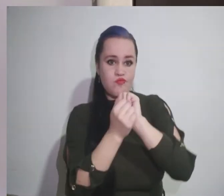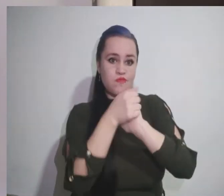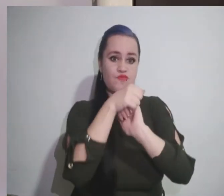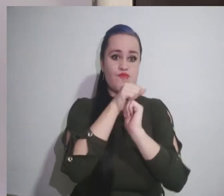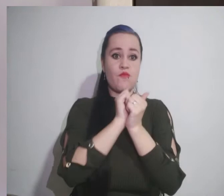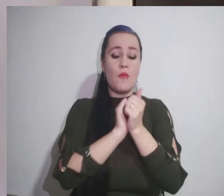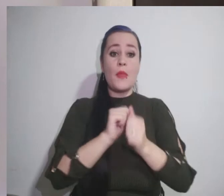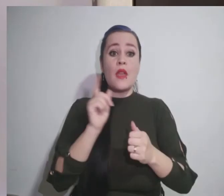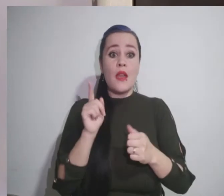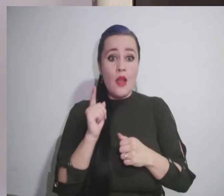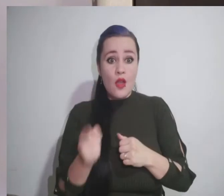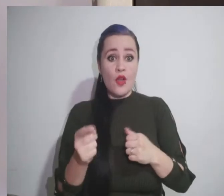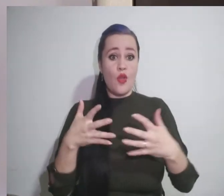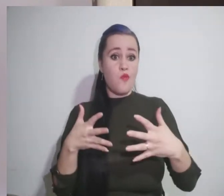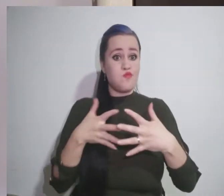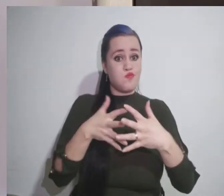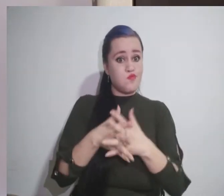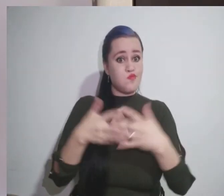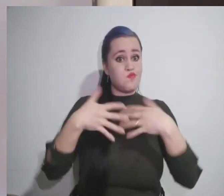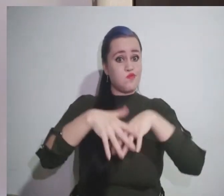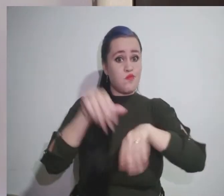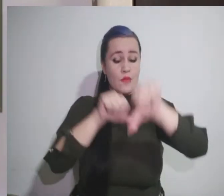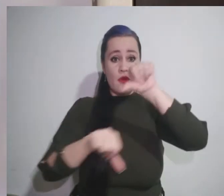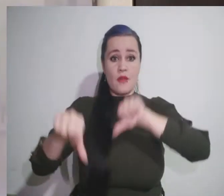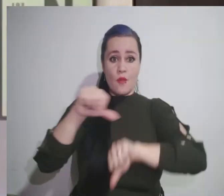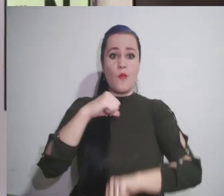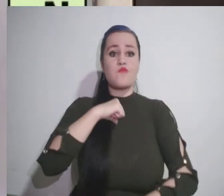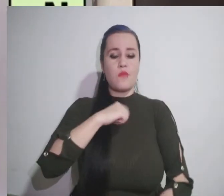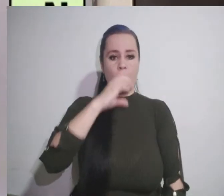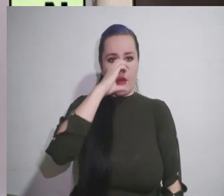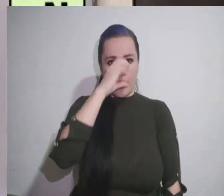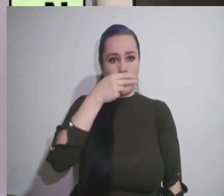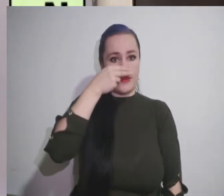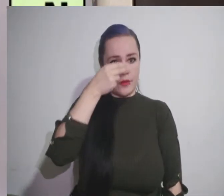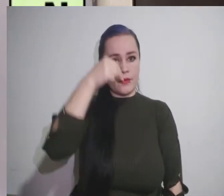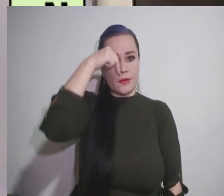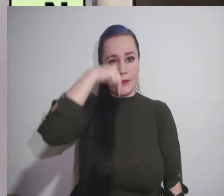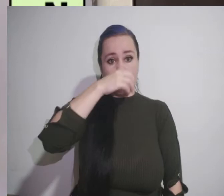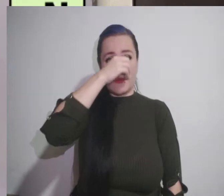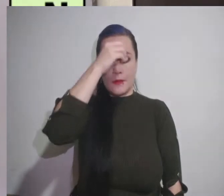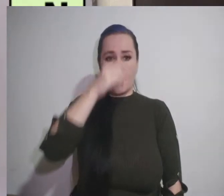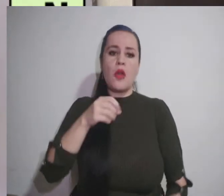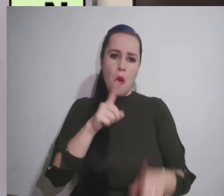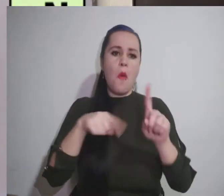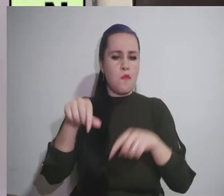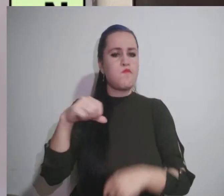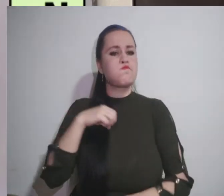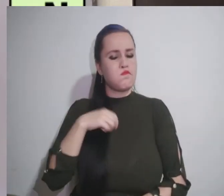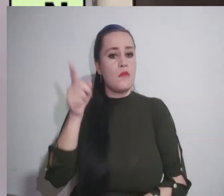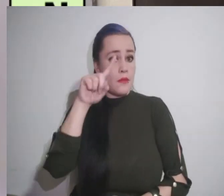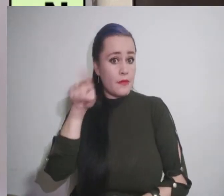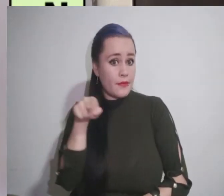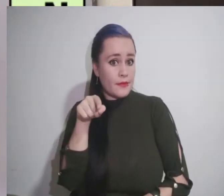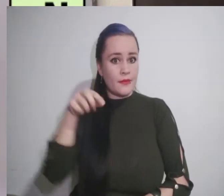son compuestos que están formados por carbono, hidrógeno, oxígeno y nitrógeno, y en menor proporción también se encuentra